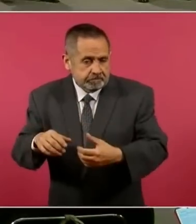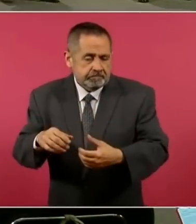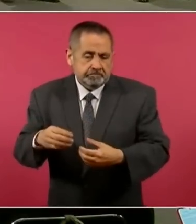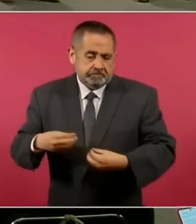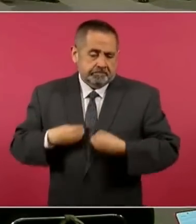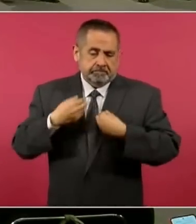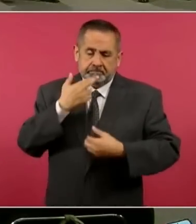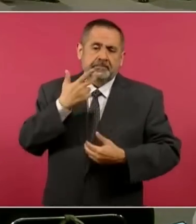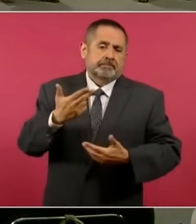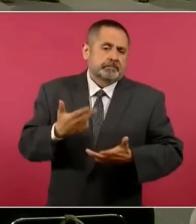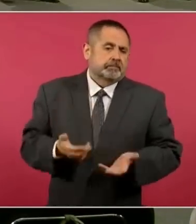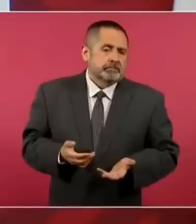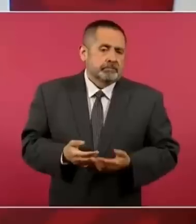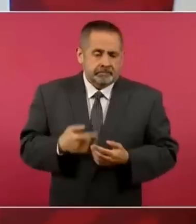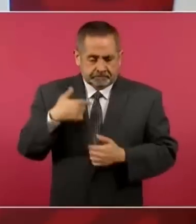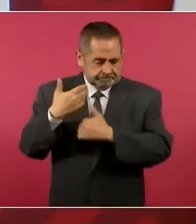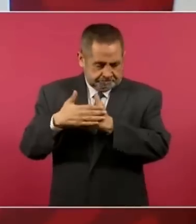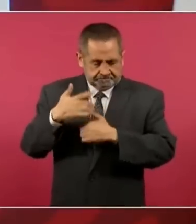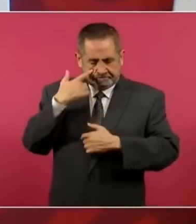como va a quedar demostrado